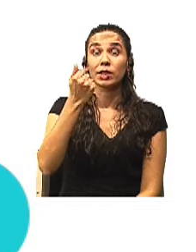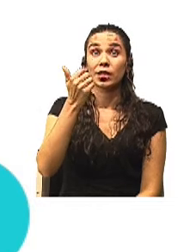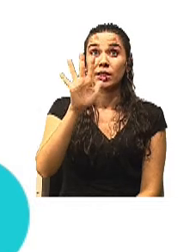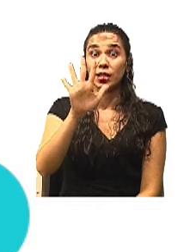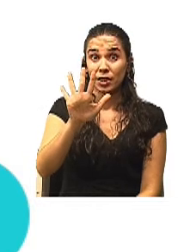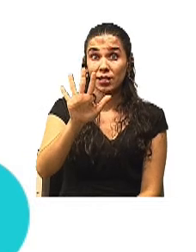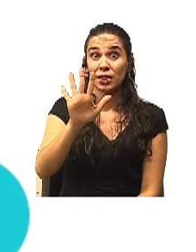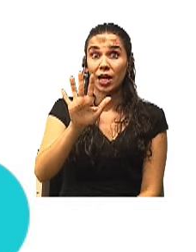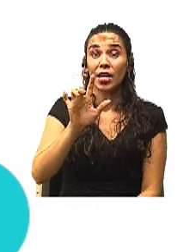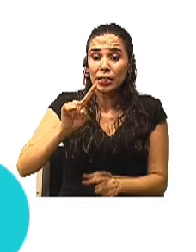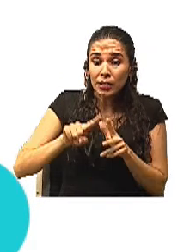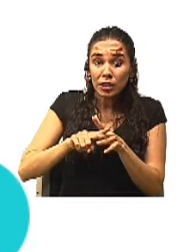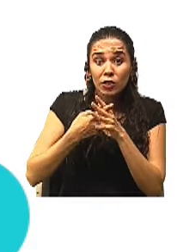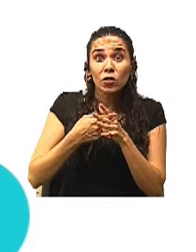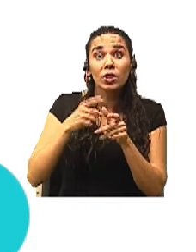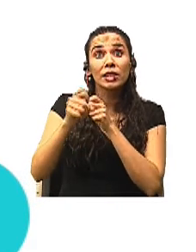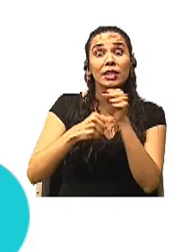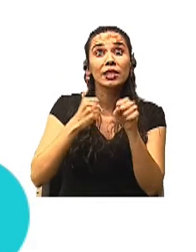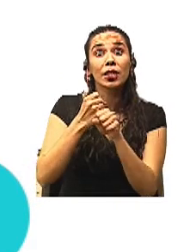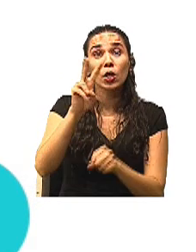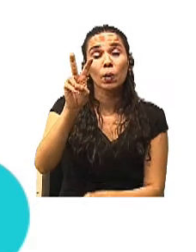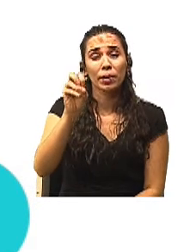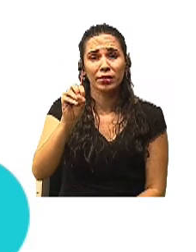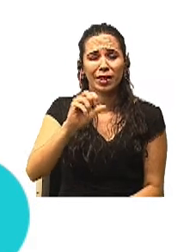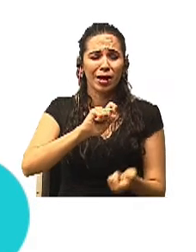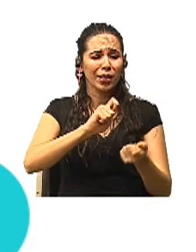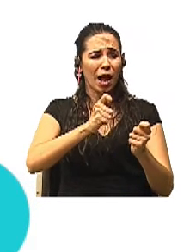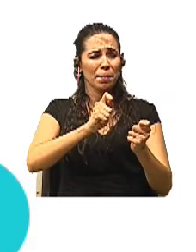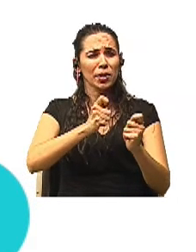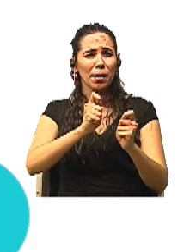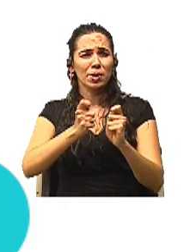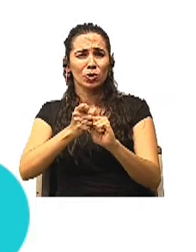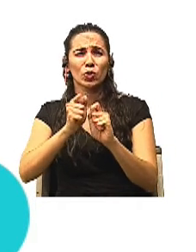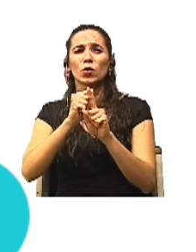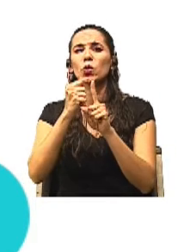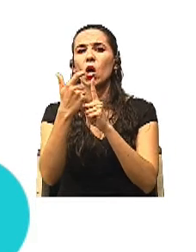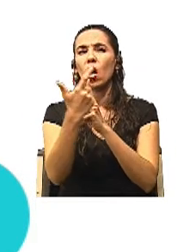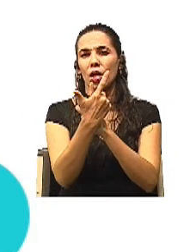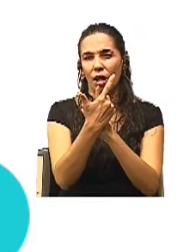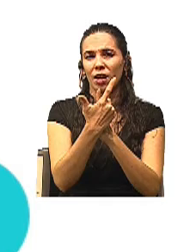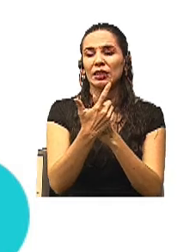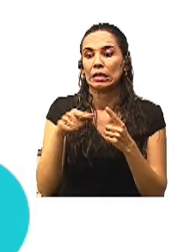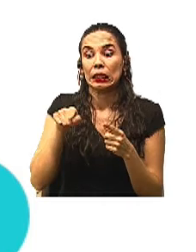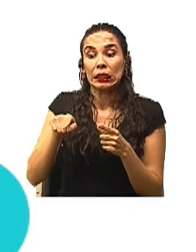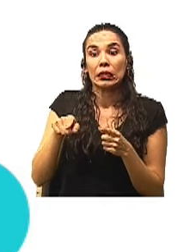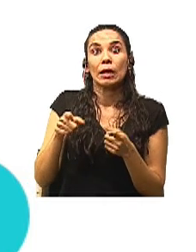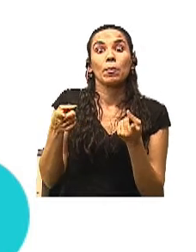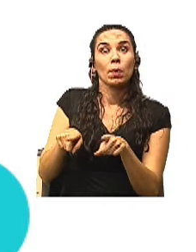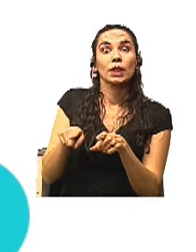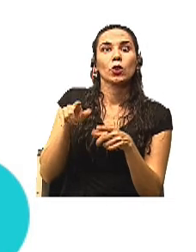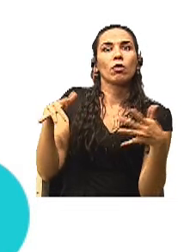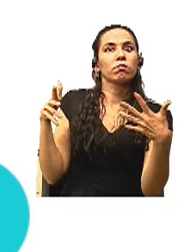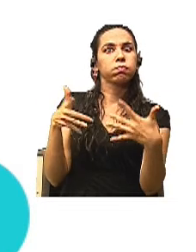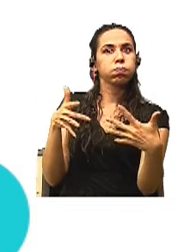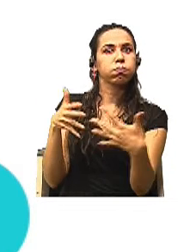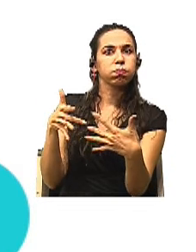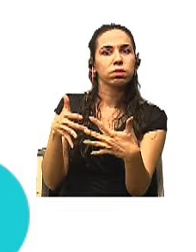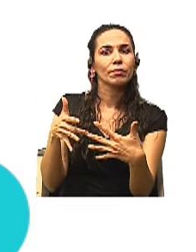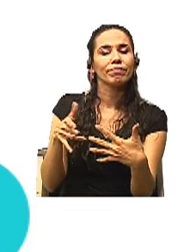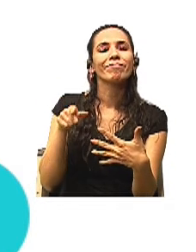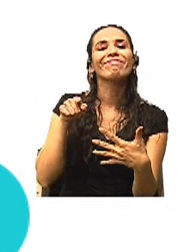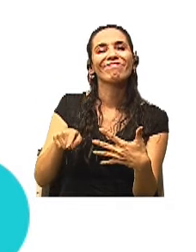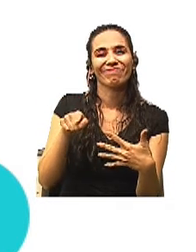siglo XX, es una época de cambios sociales, como les dije, estamos en guerra. Se da el auge